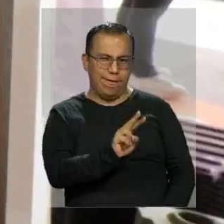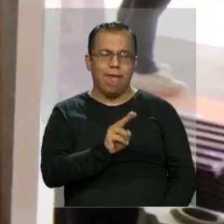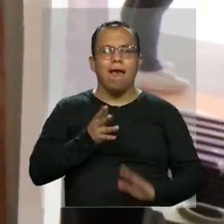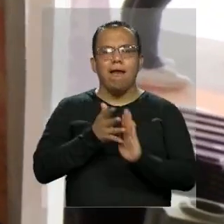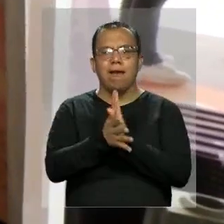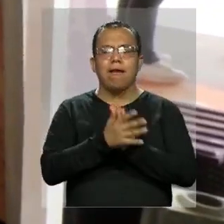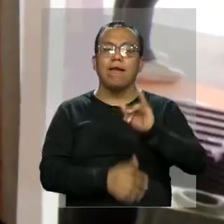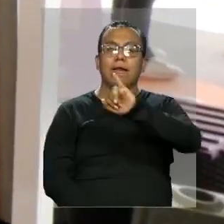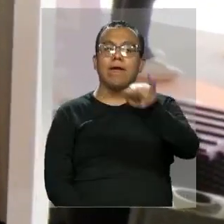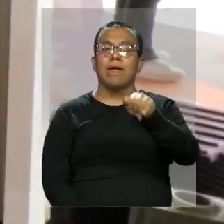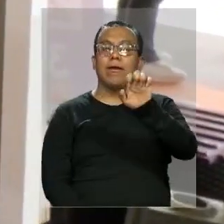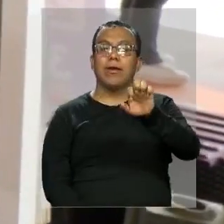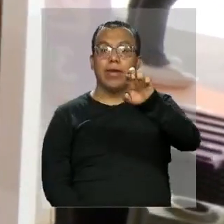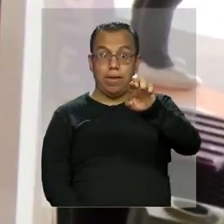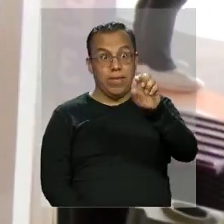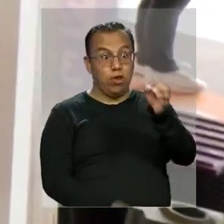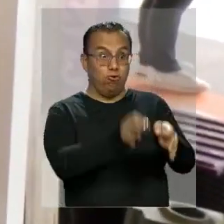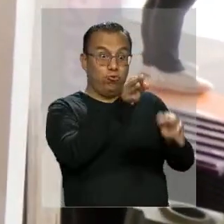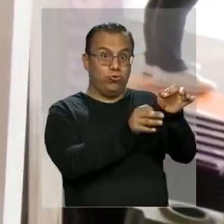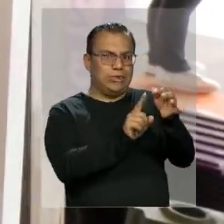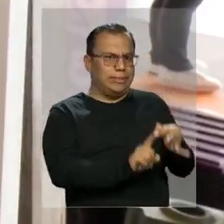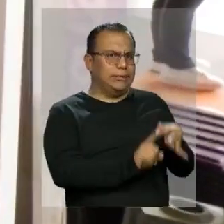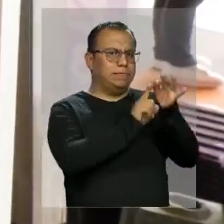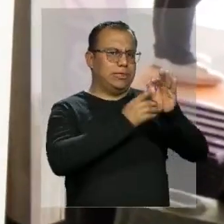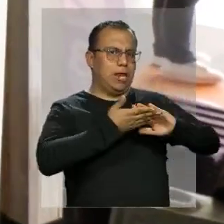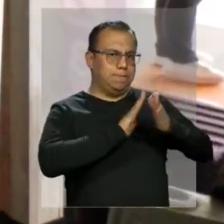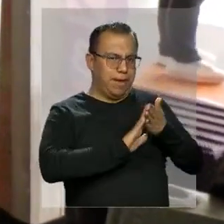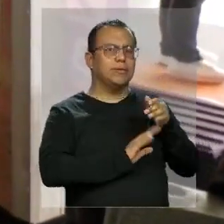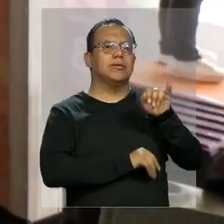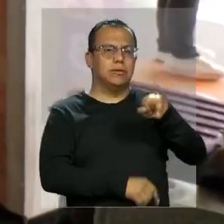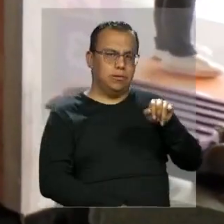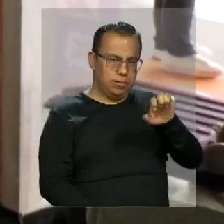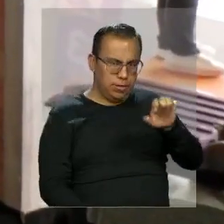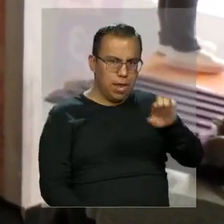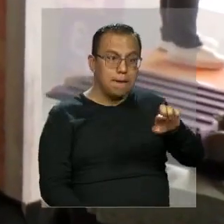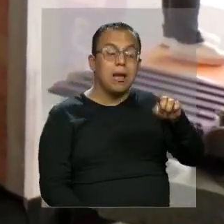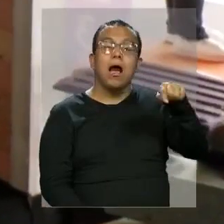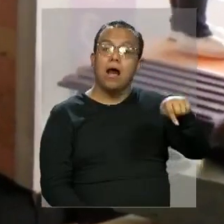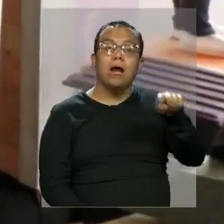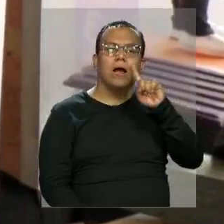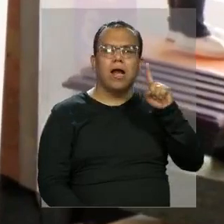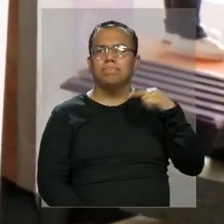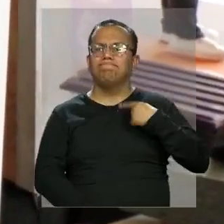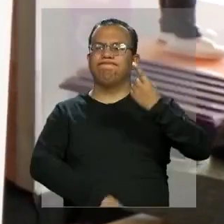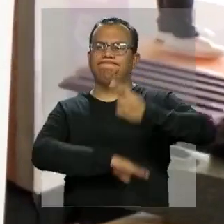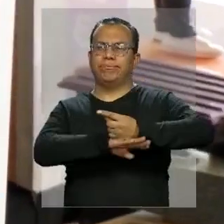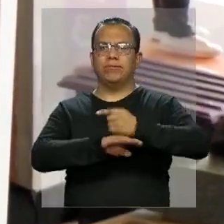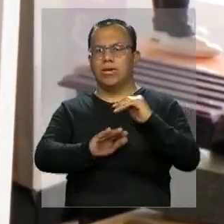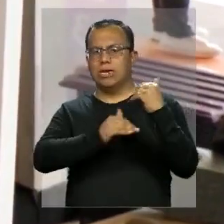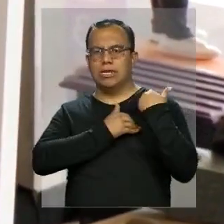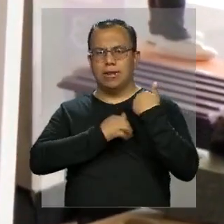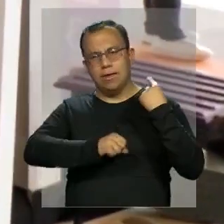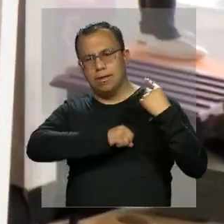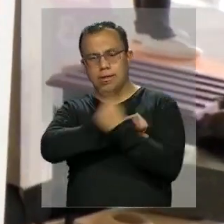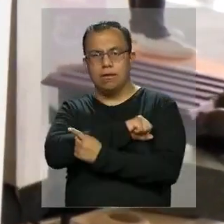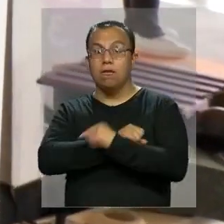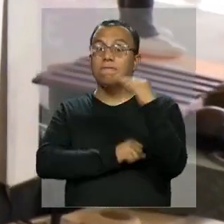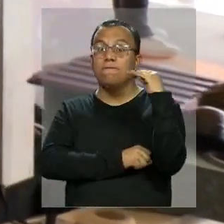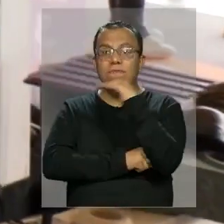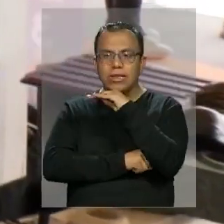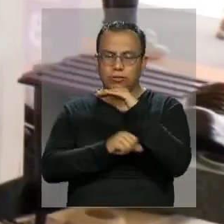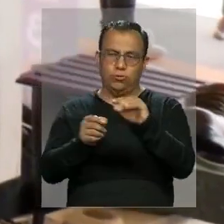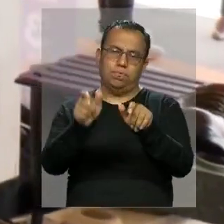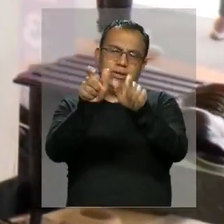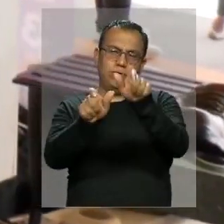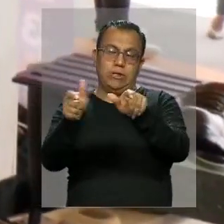la JEP, la Justicia Especial para la Paz, la Justicia Transicional, ha imputado cargos por falsos